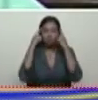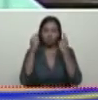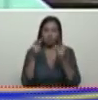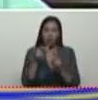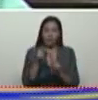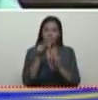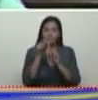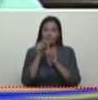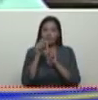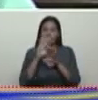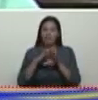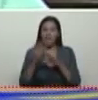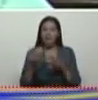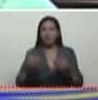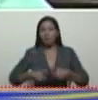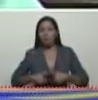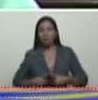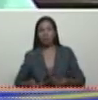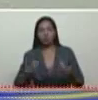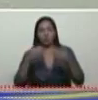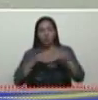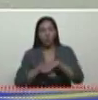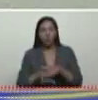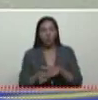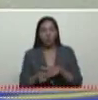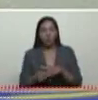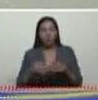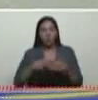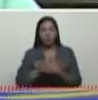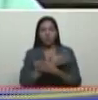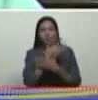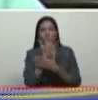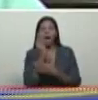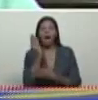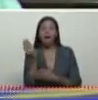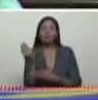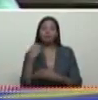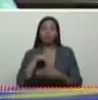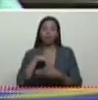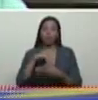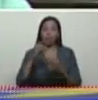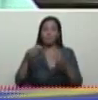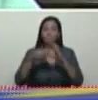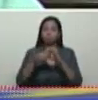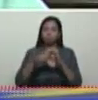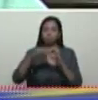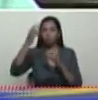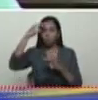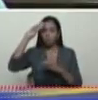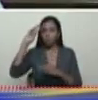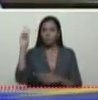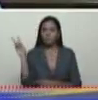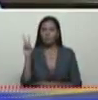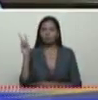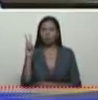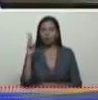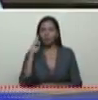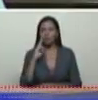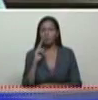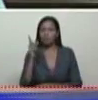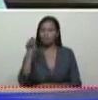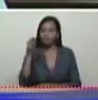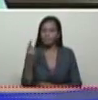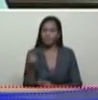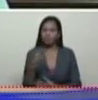esfuerzo mancomunado desde el ALBA, desde la Alianza Cuba-Venezuela, desde la Alianza Bolívar-Martí, que